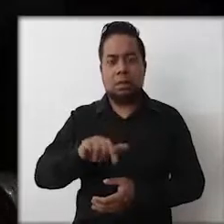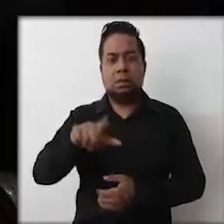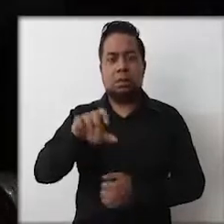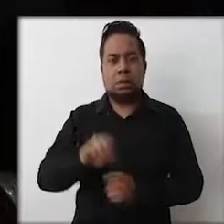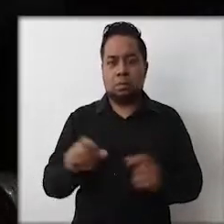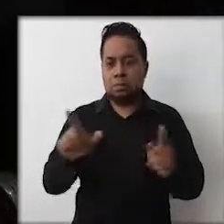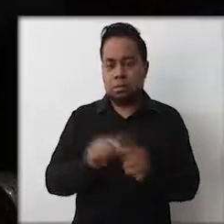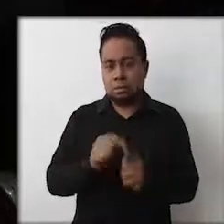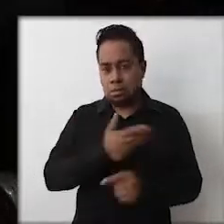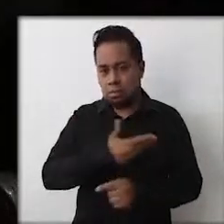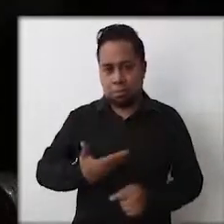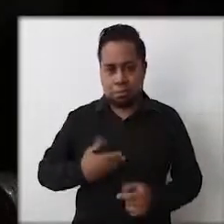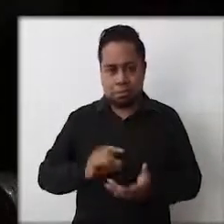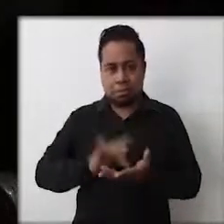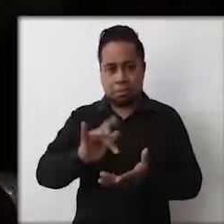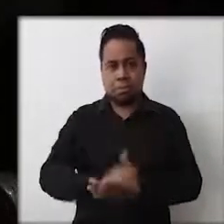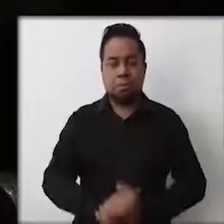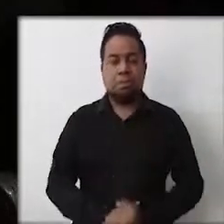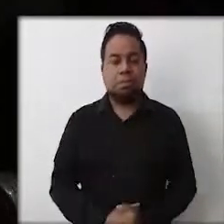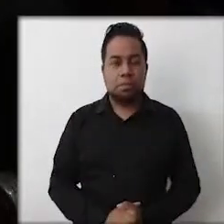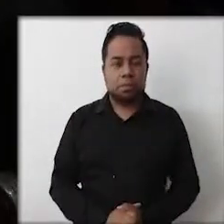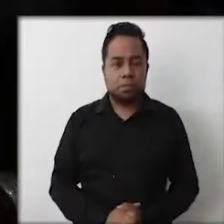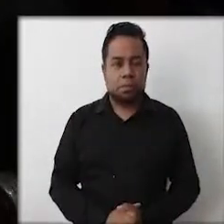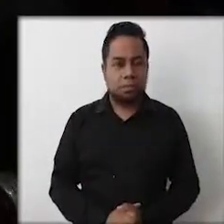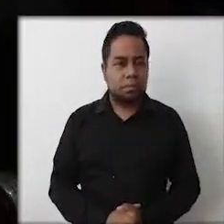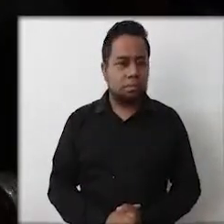digamos que enriquecer